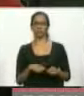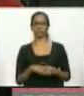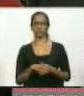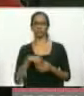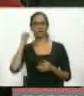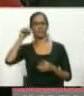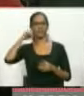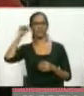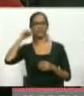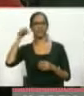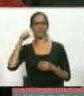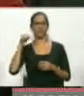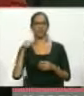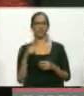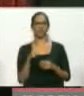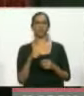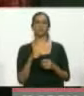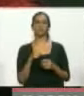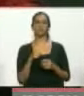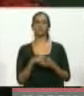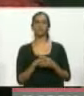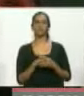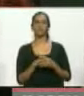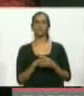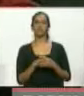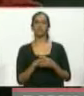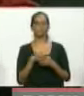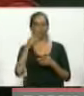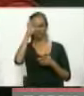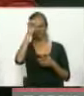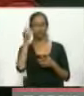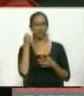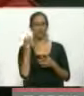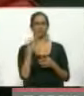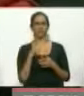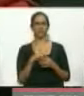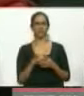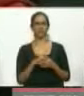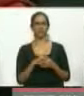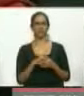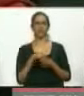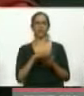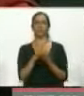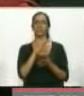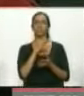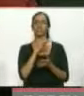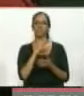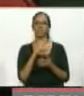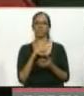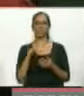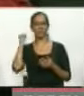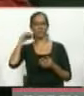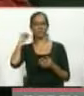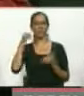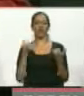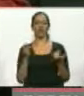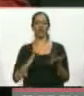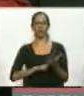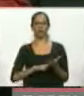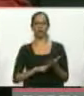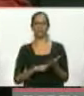mirábamos con este vídeo vídeo número no sé qué número éste vendió sobre chile habanero ya regresamos